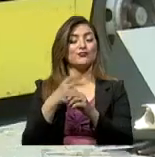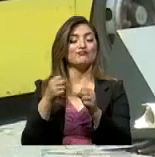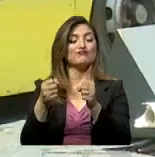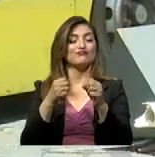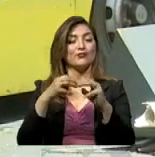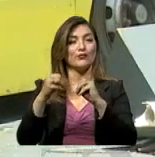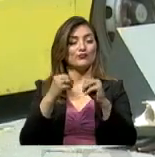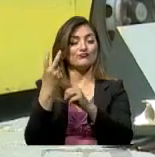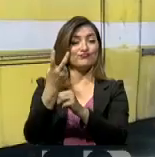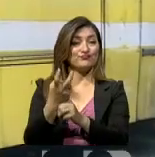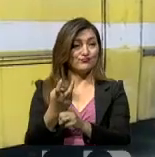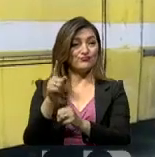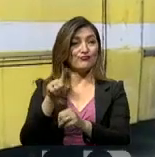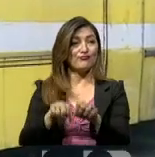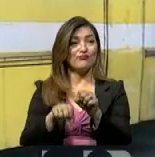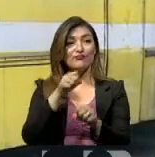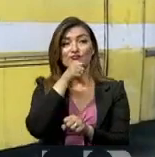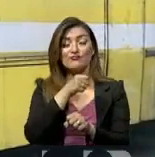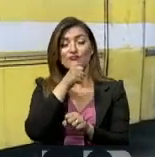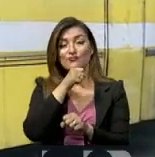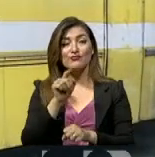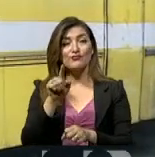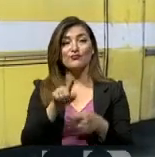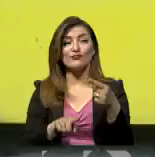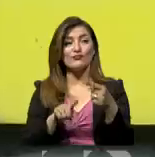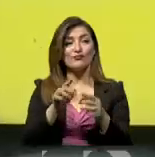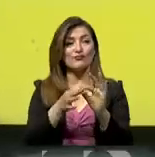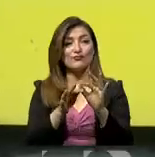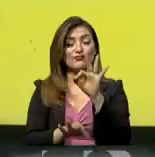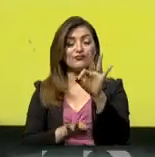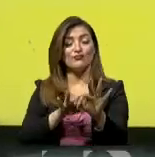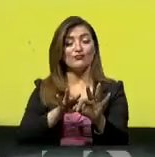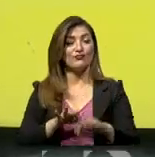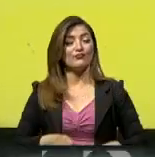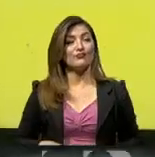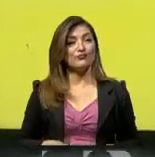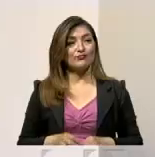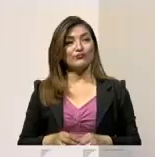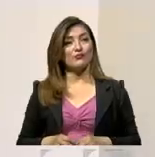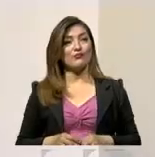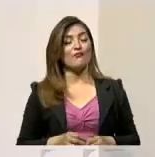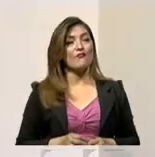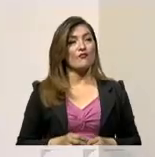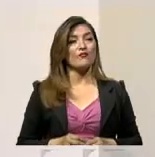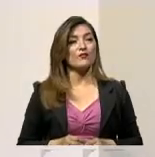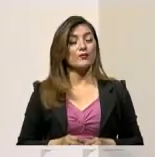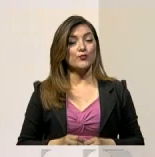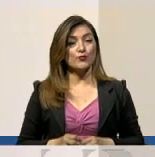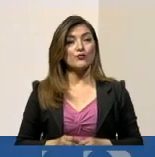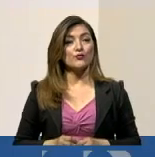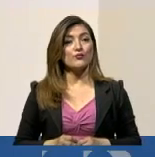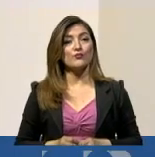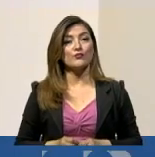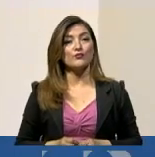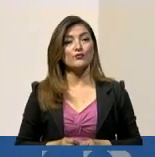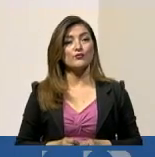del trolebús que también ya no están en buen estado y que no pueden ser reemplazadas. Bueno, al municipio, más que proponerle, eso es lo